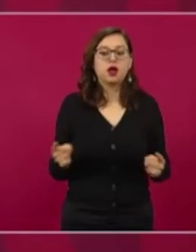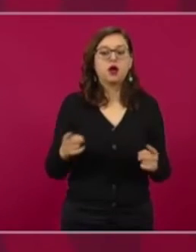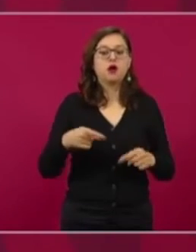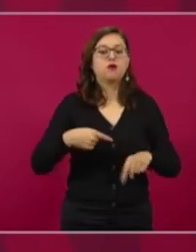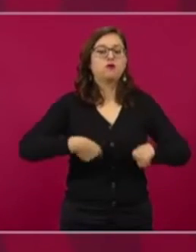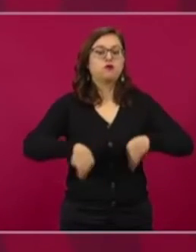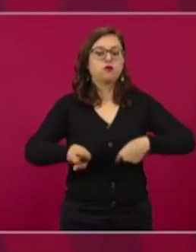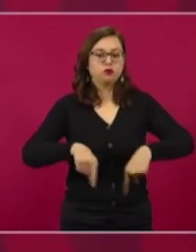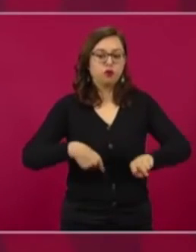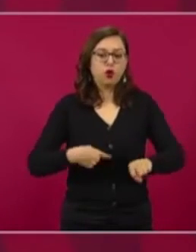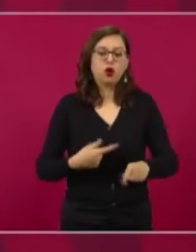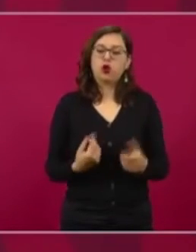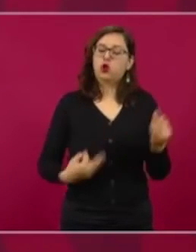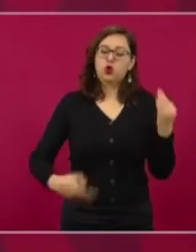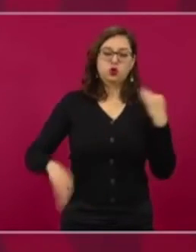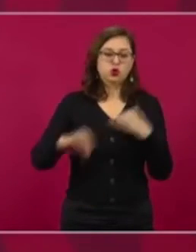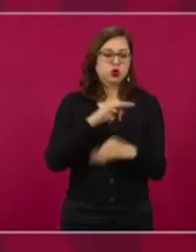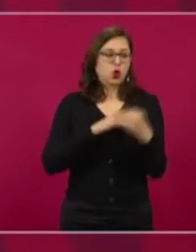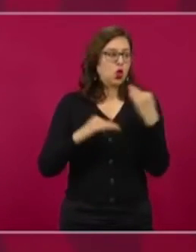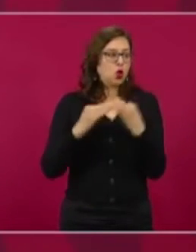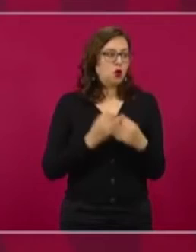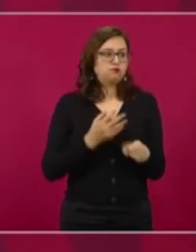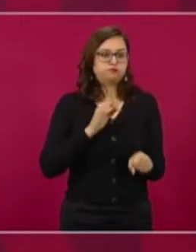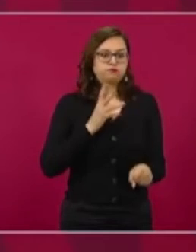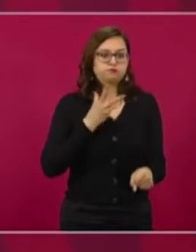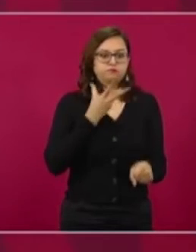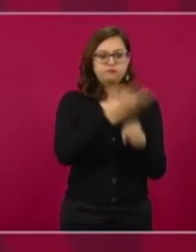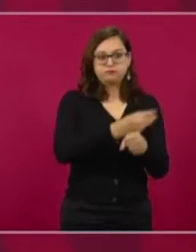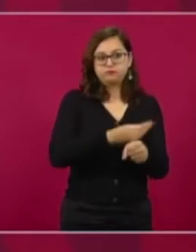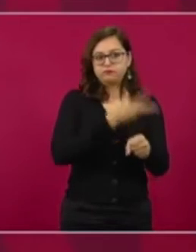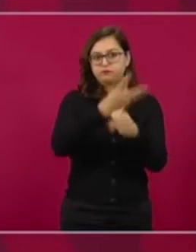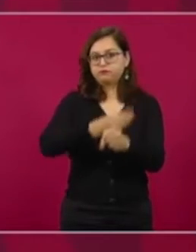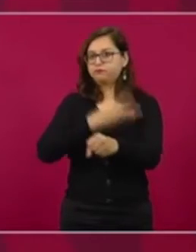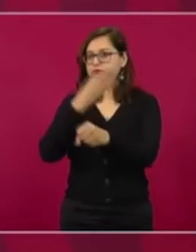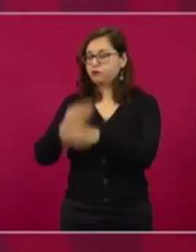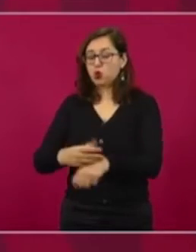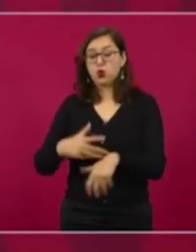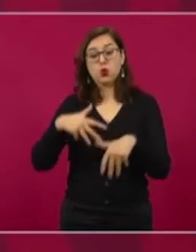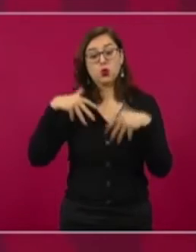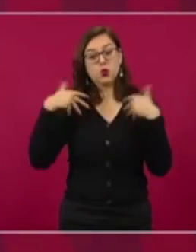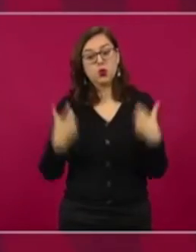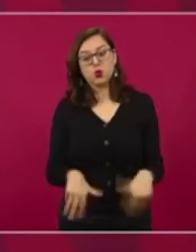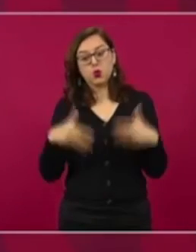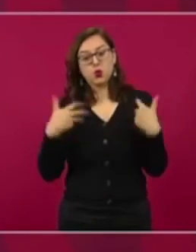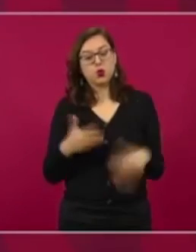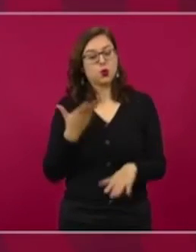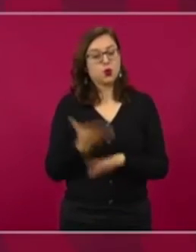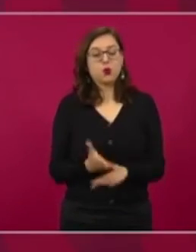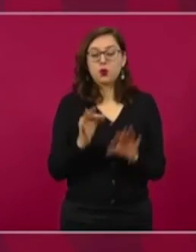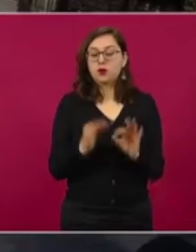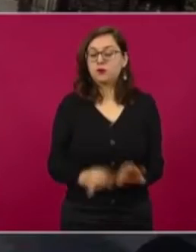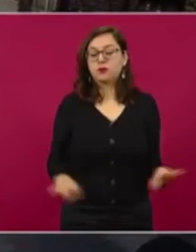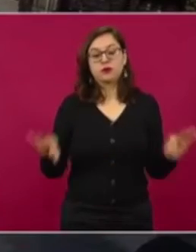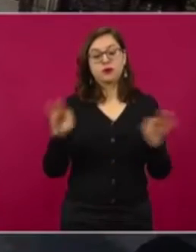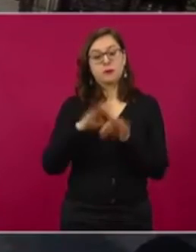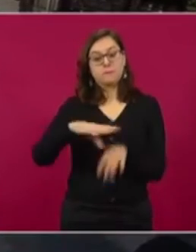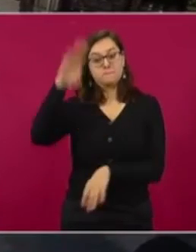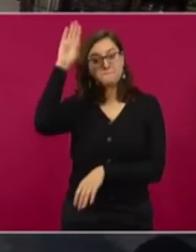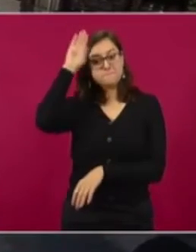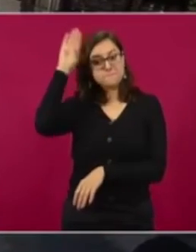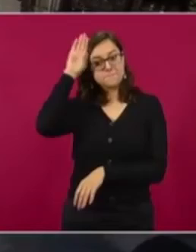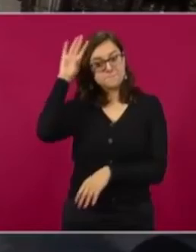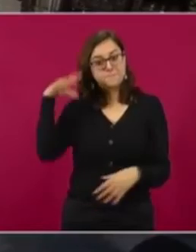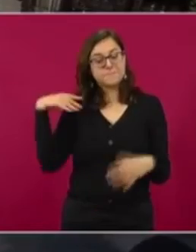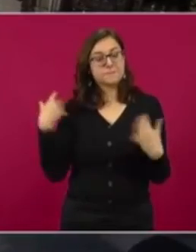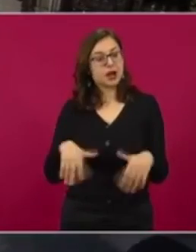todos los espacios que hemos ganado en colonias populares. Es una obra importantísima.